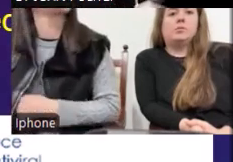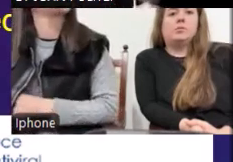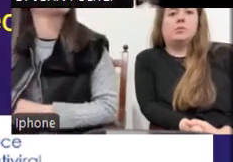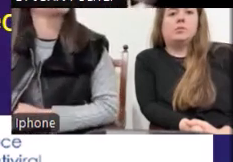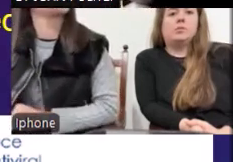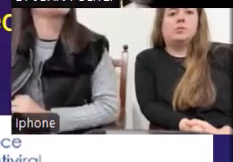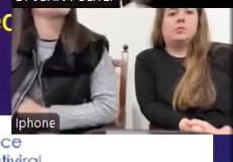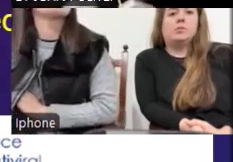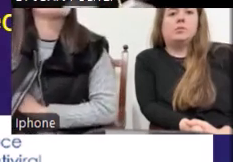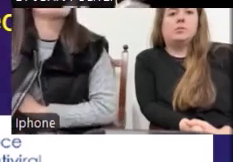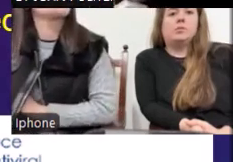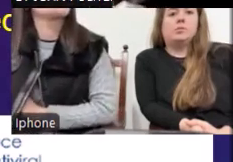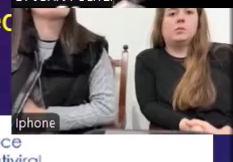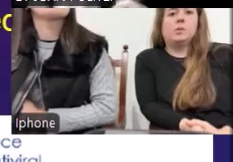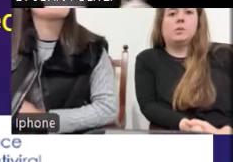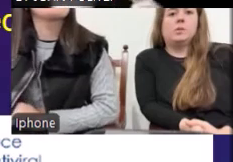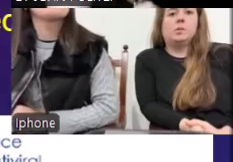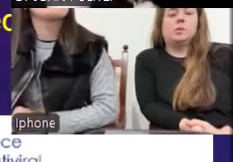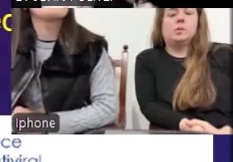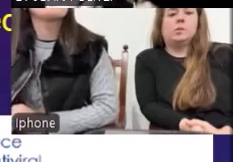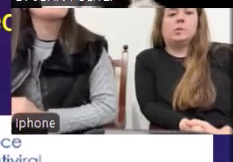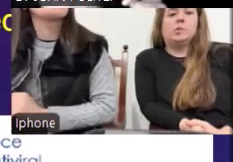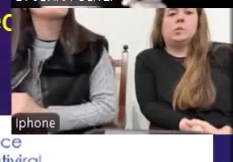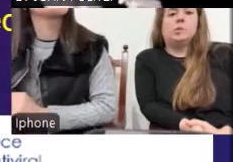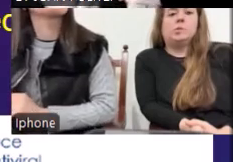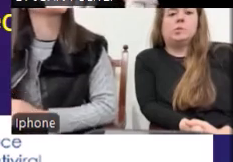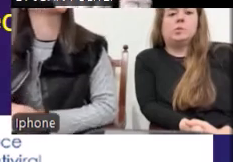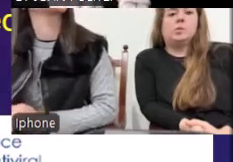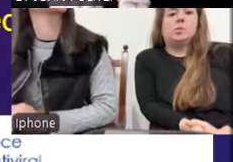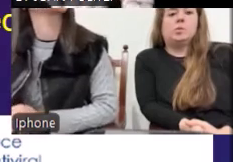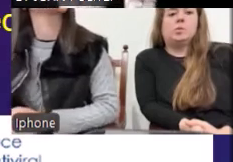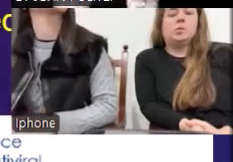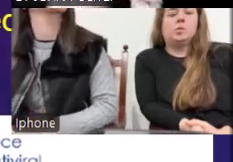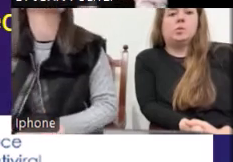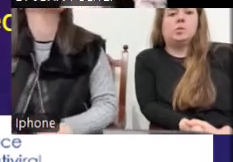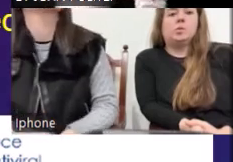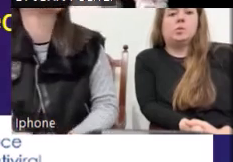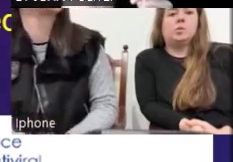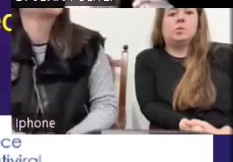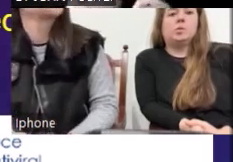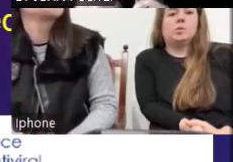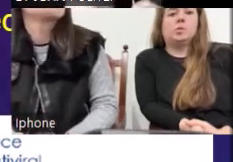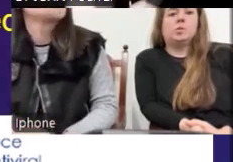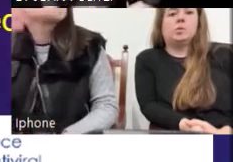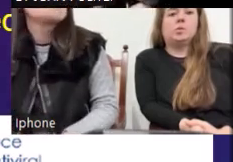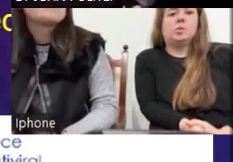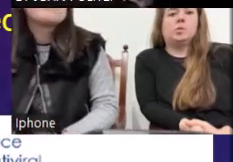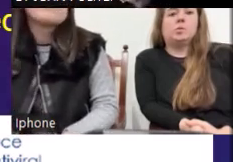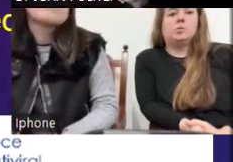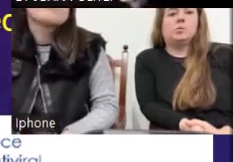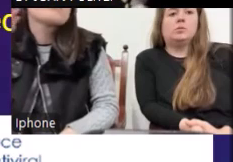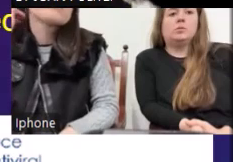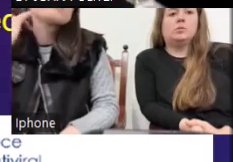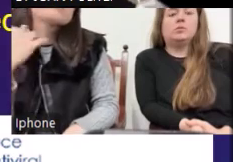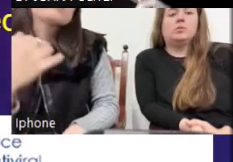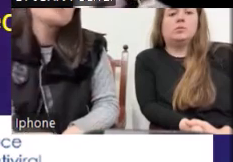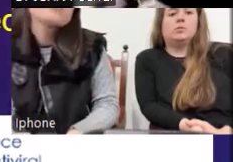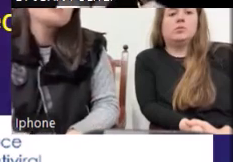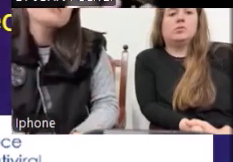fabricar la enzima. Eso suena como curativo, porque ya de ahora en más las células empiezan a fabricar la